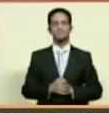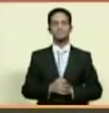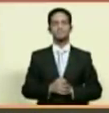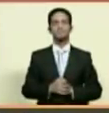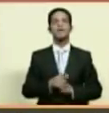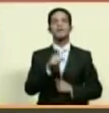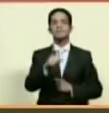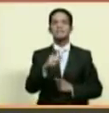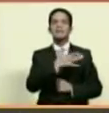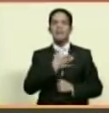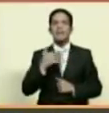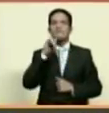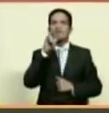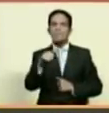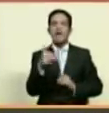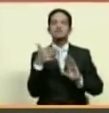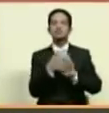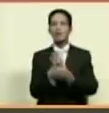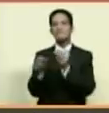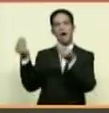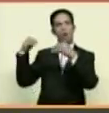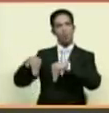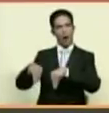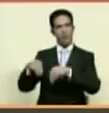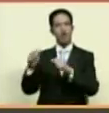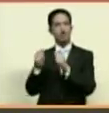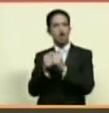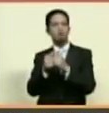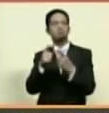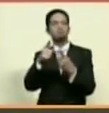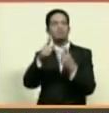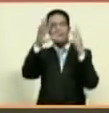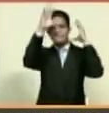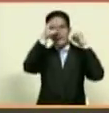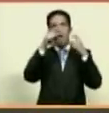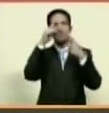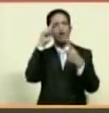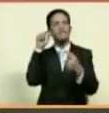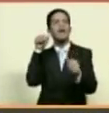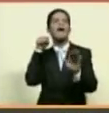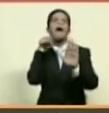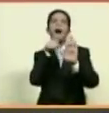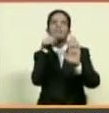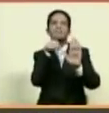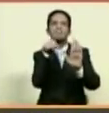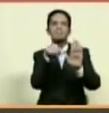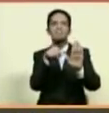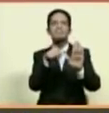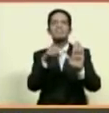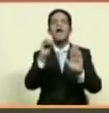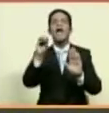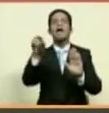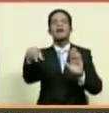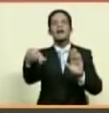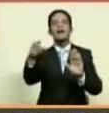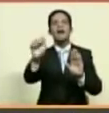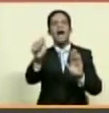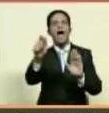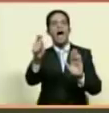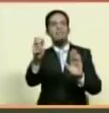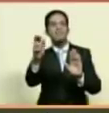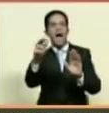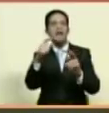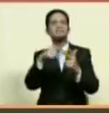respecto al pago de salarios correspondiente a la primera semana de septiembre.